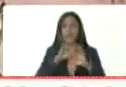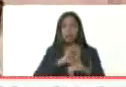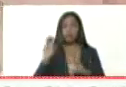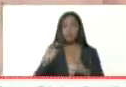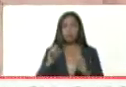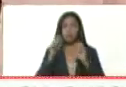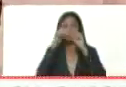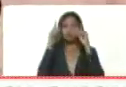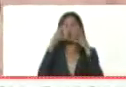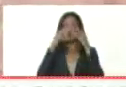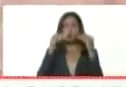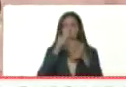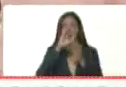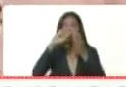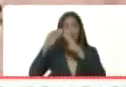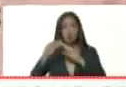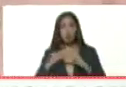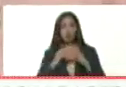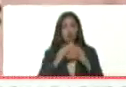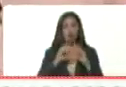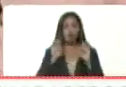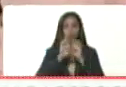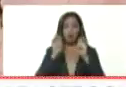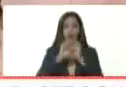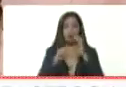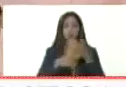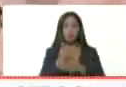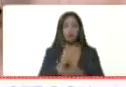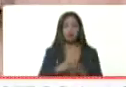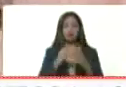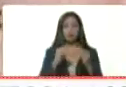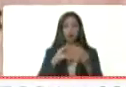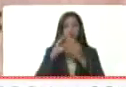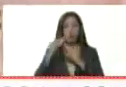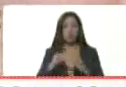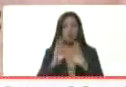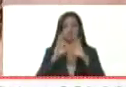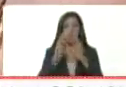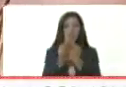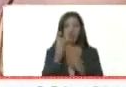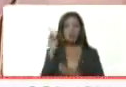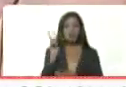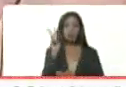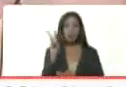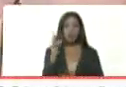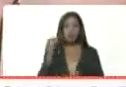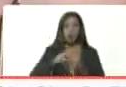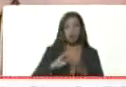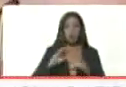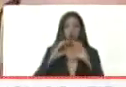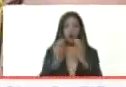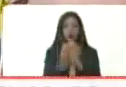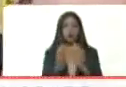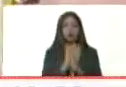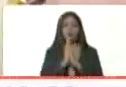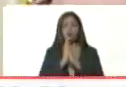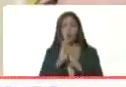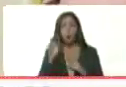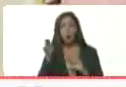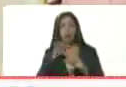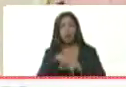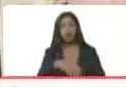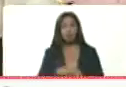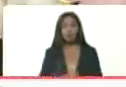sorpresa a toda la comunidad educativa y a toda la familia venezolana que regrese a clase por favor esto gracias